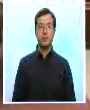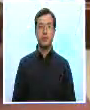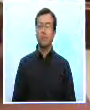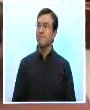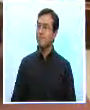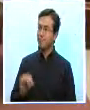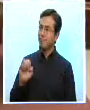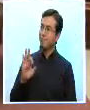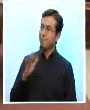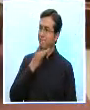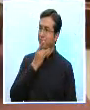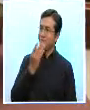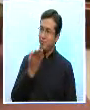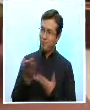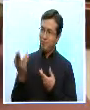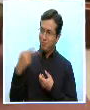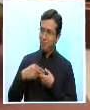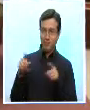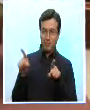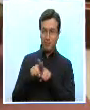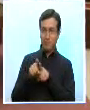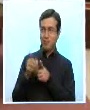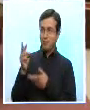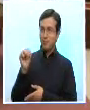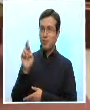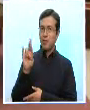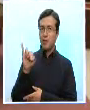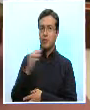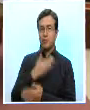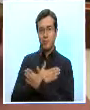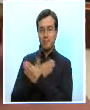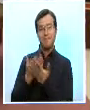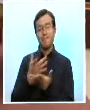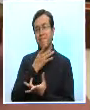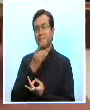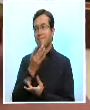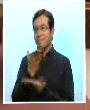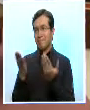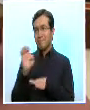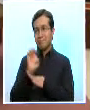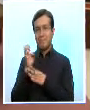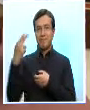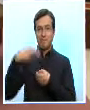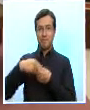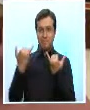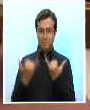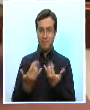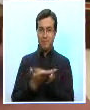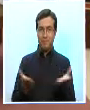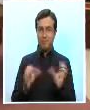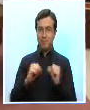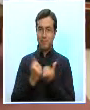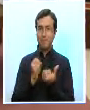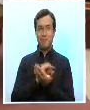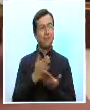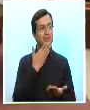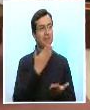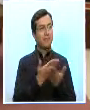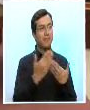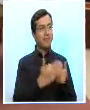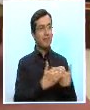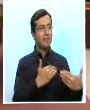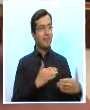Marta Qué gusto que nos acompañe de igual manera pues a marius bienvenidos Qué gusto que estén aquí en nuestro país y particularmente en la asamblea nacional Muchas gracias por invitarnos